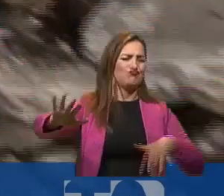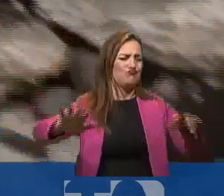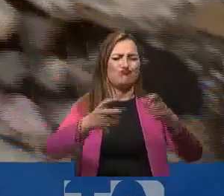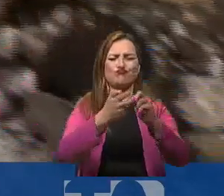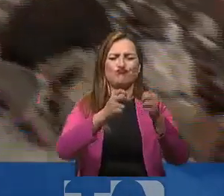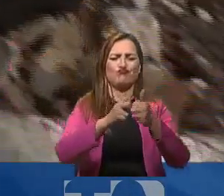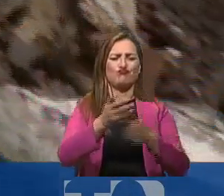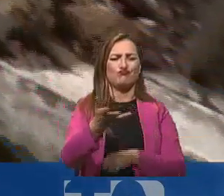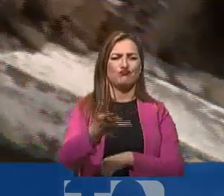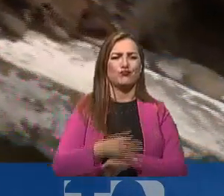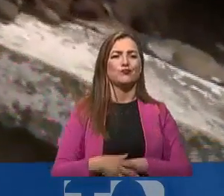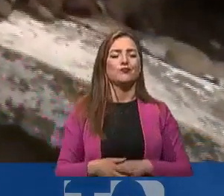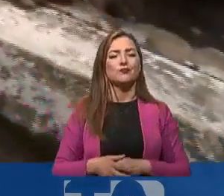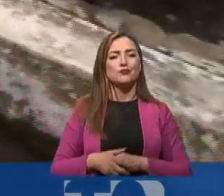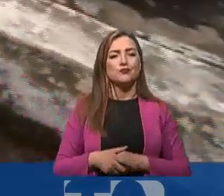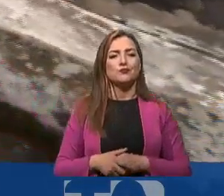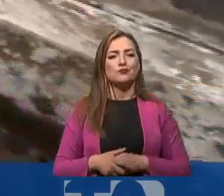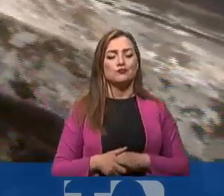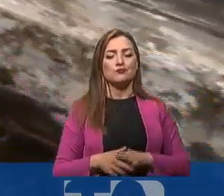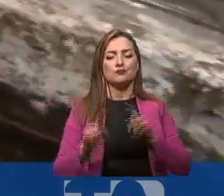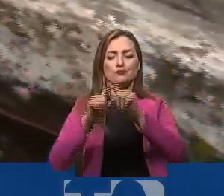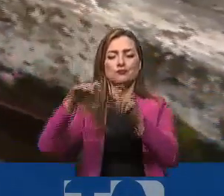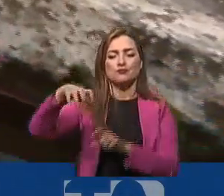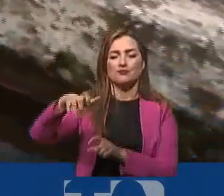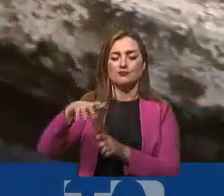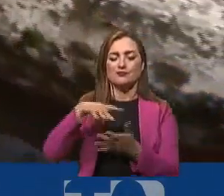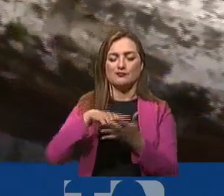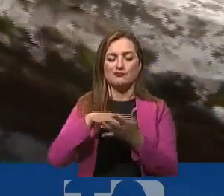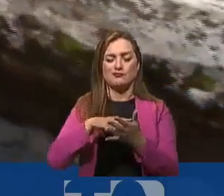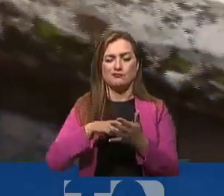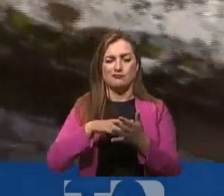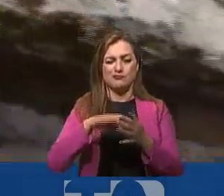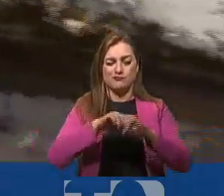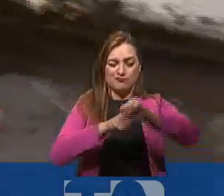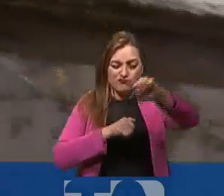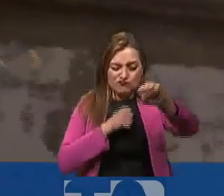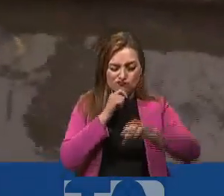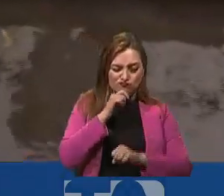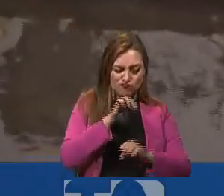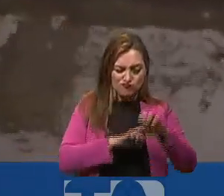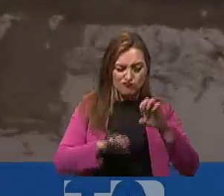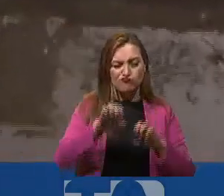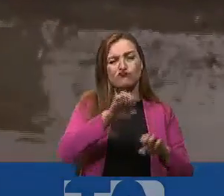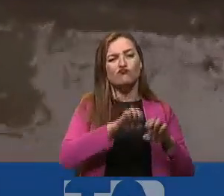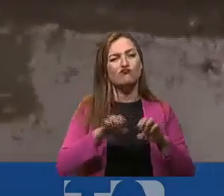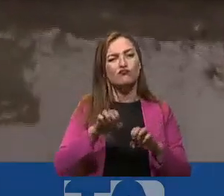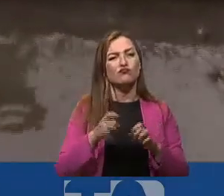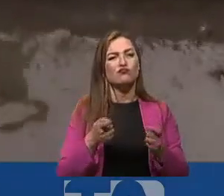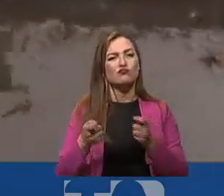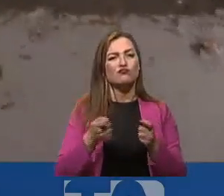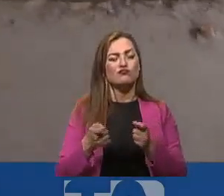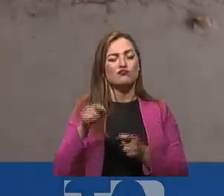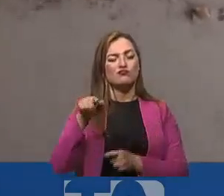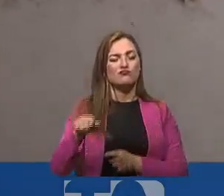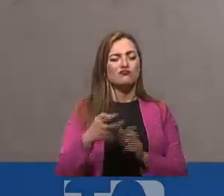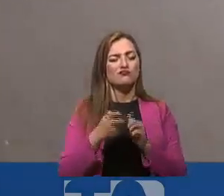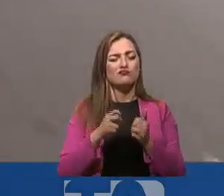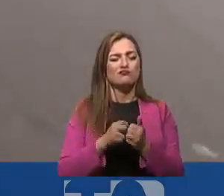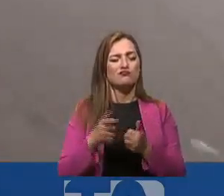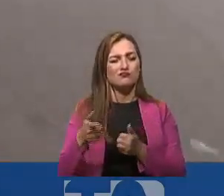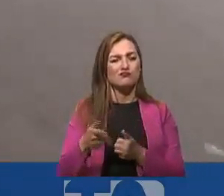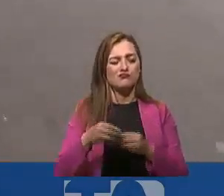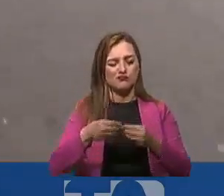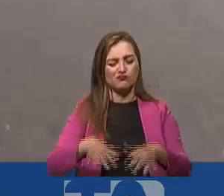problema. Entonces, debería hacer la empresa de agua potable un estudio de tal manera que ponga reguladores y ya nos evitaríamos probablemente este problema